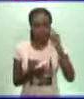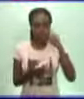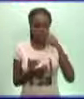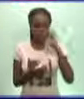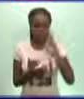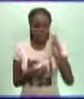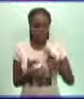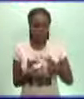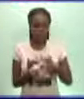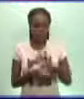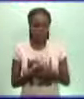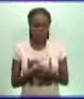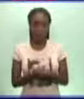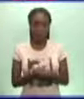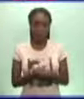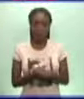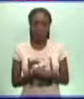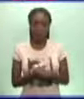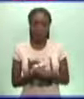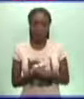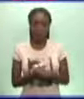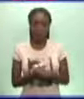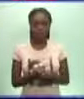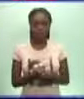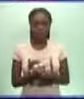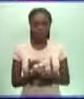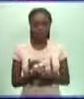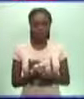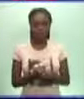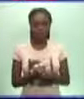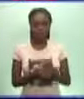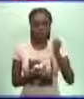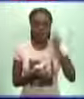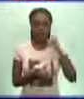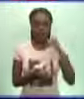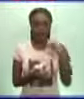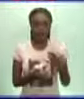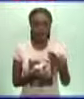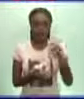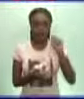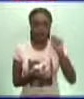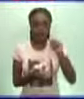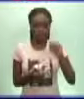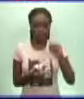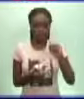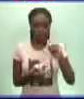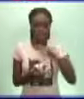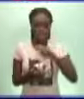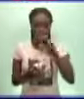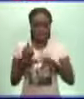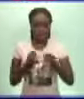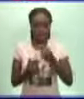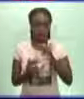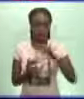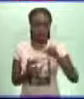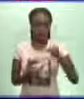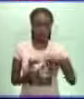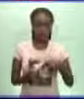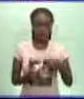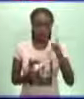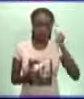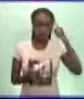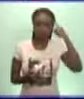novela. También te digo que Cecilia Valdés ha sido inspiración para artistas de las artes